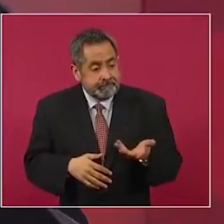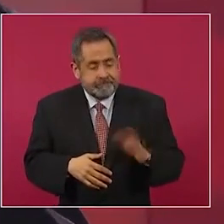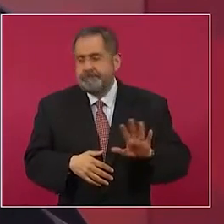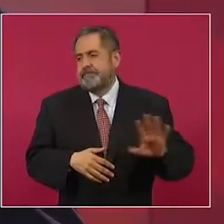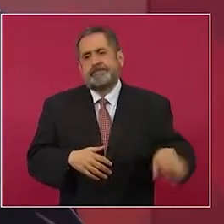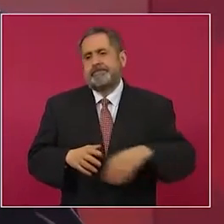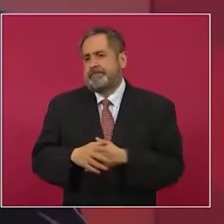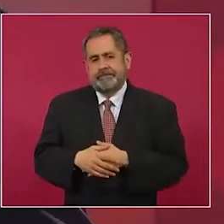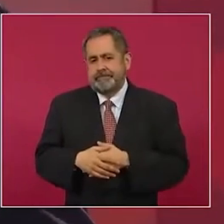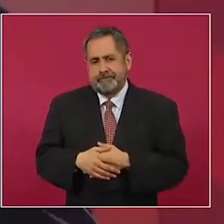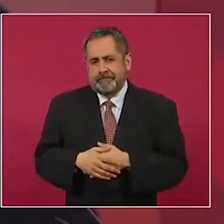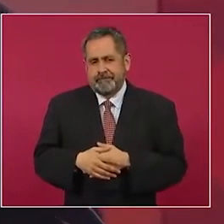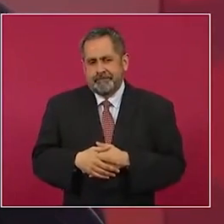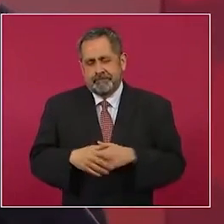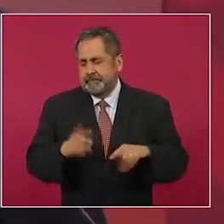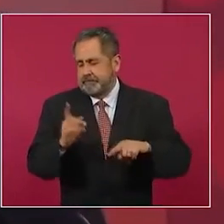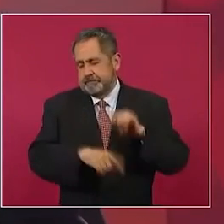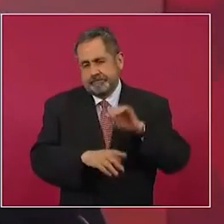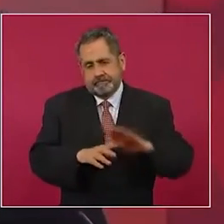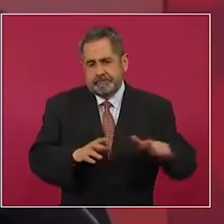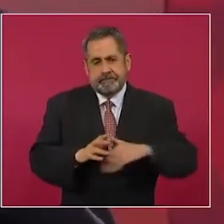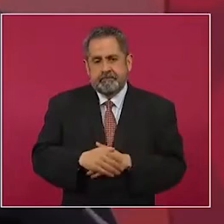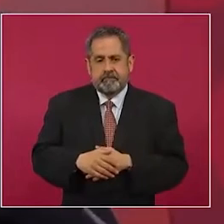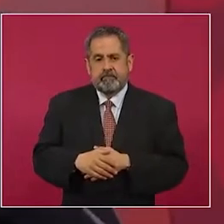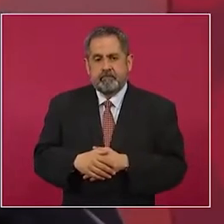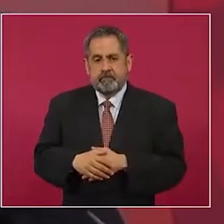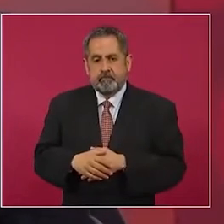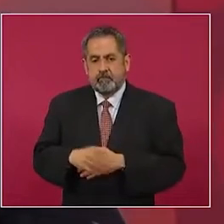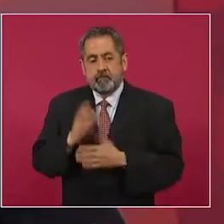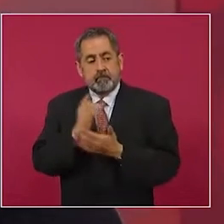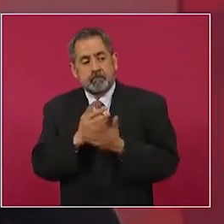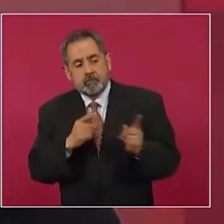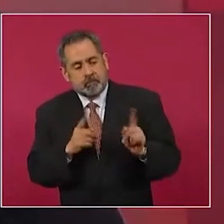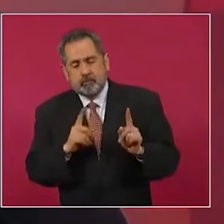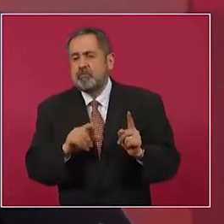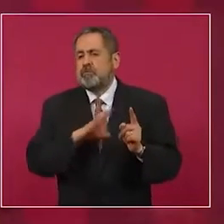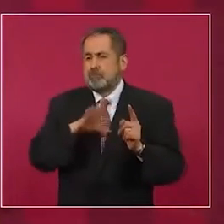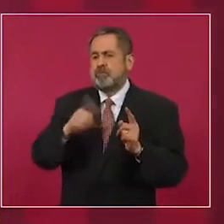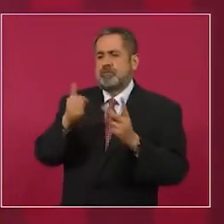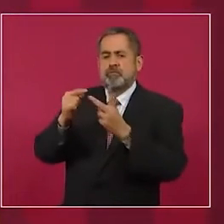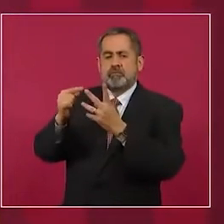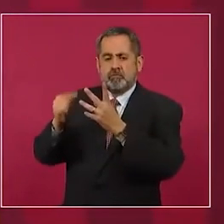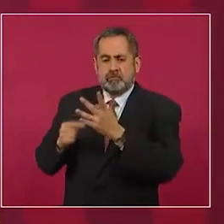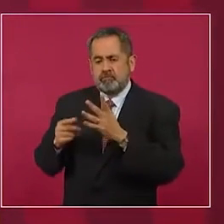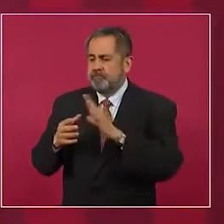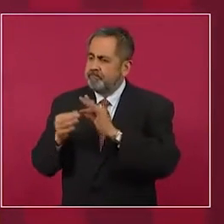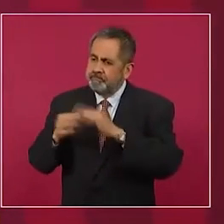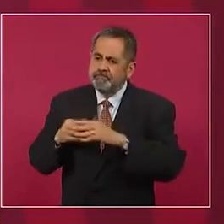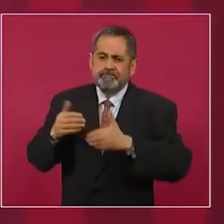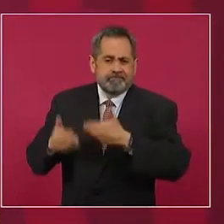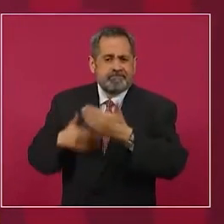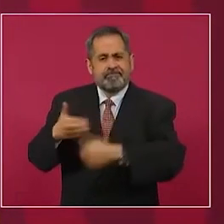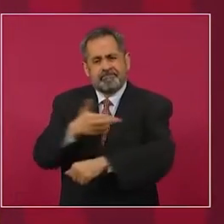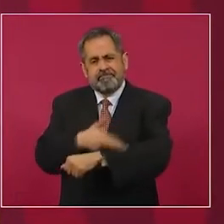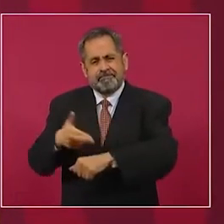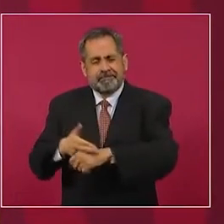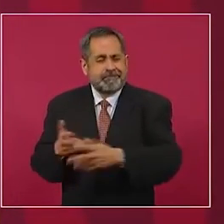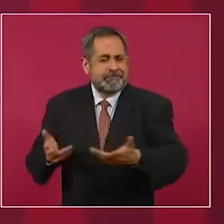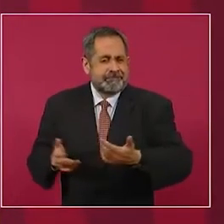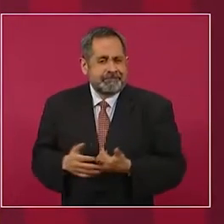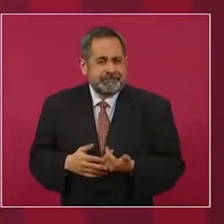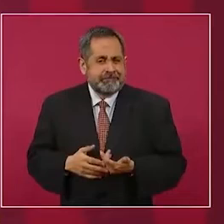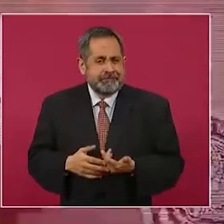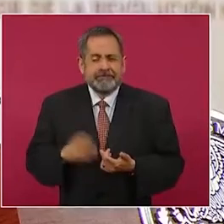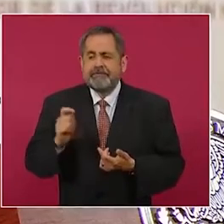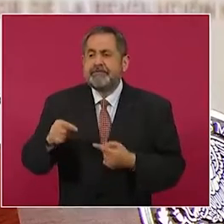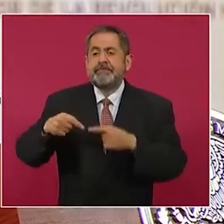se va a terminar, entre otras cosas? No es solo ese factor, pero sí influye mucho. ¿Por qué vamos a